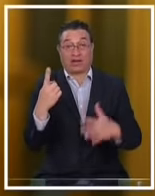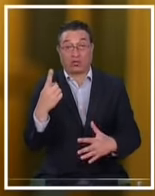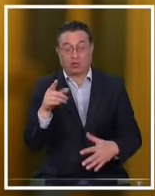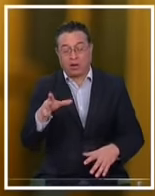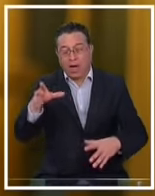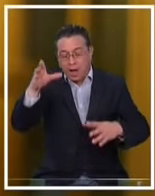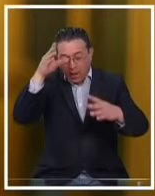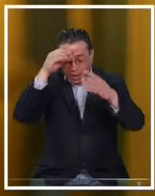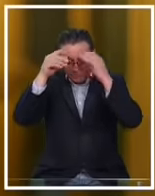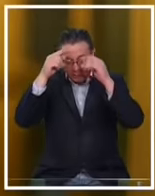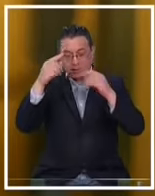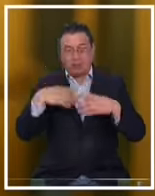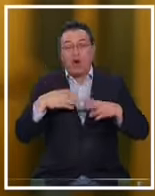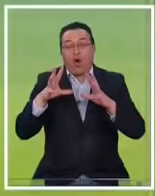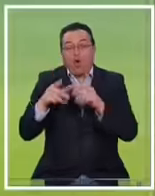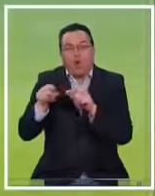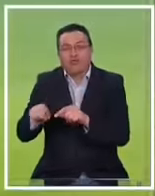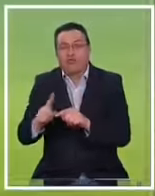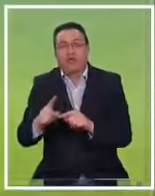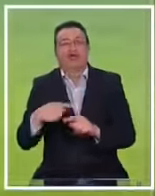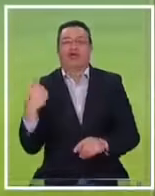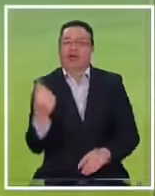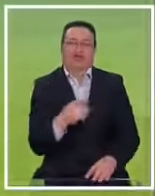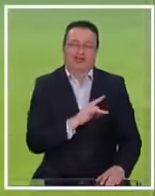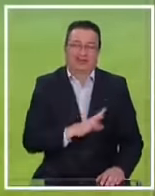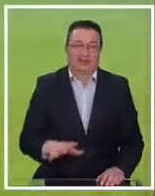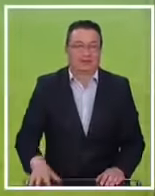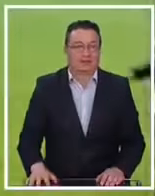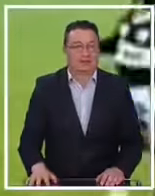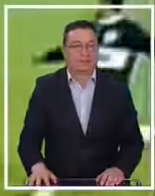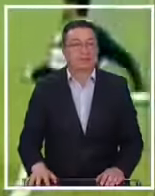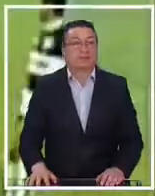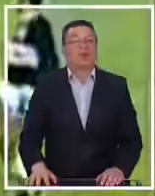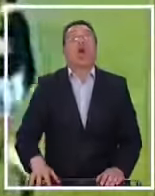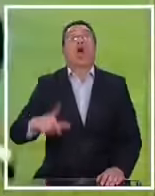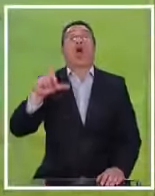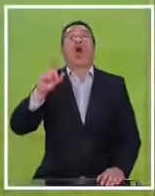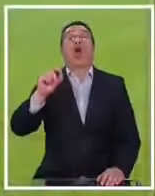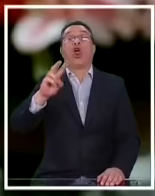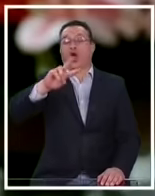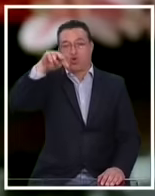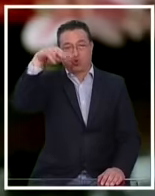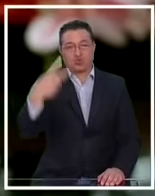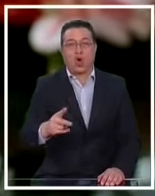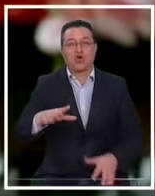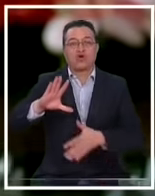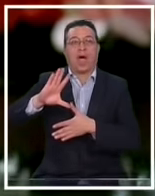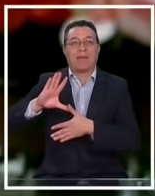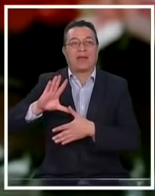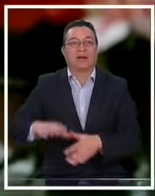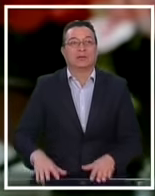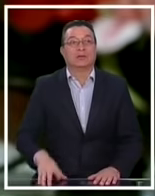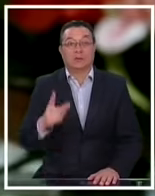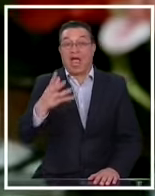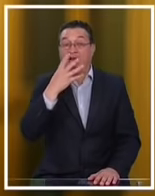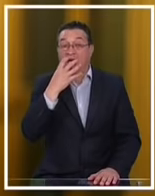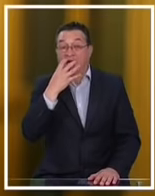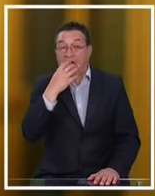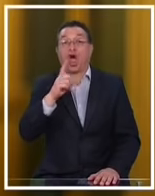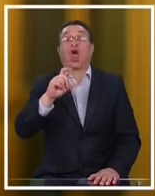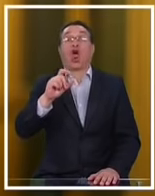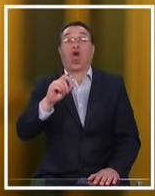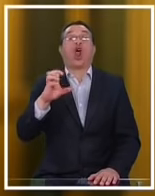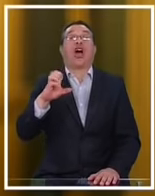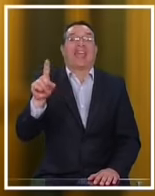que va más allá de un club deportivo. Colo-Colo es el dueño de América. Si hay un grito de Colo-Colo Chile en